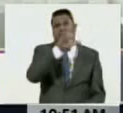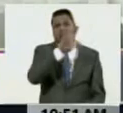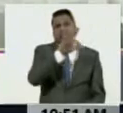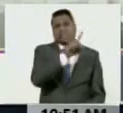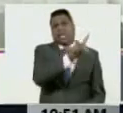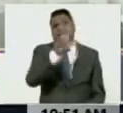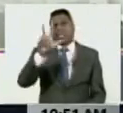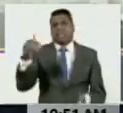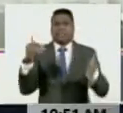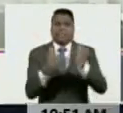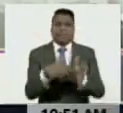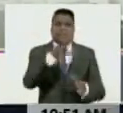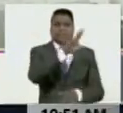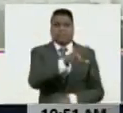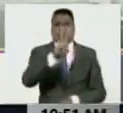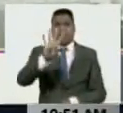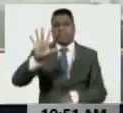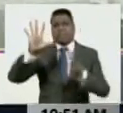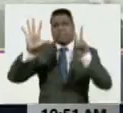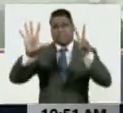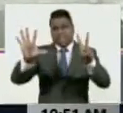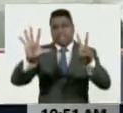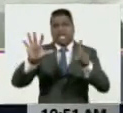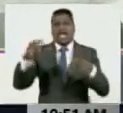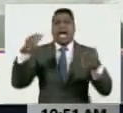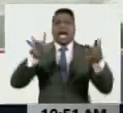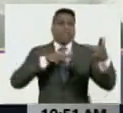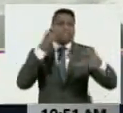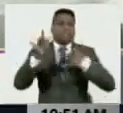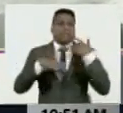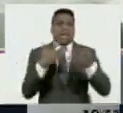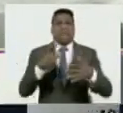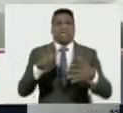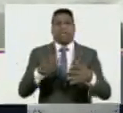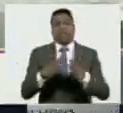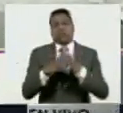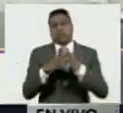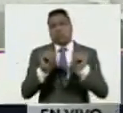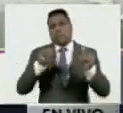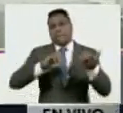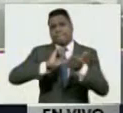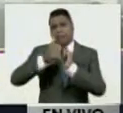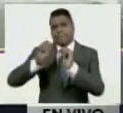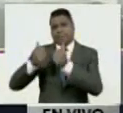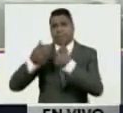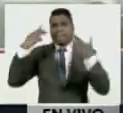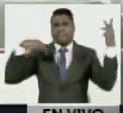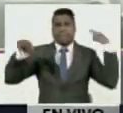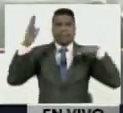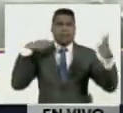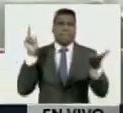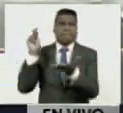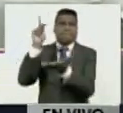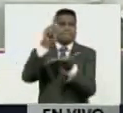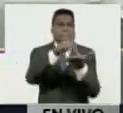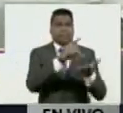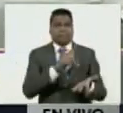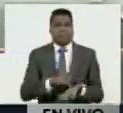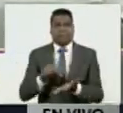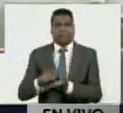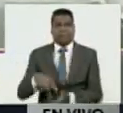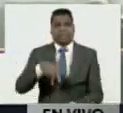13.347 actividades culturales, deportivas, recreativas, con la participación de más